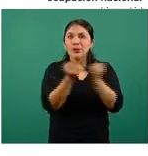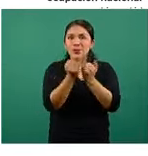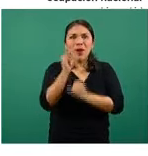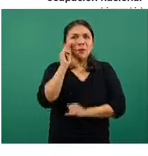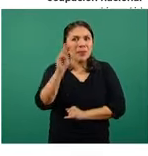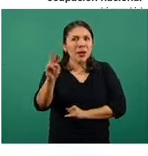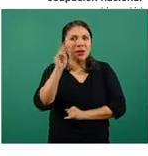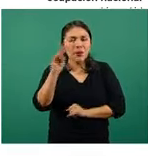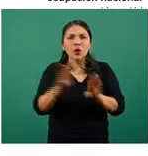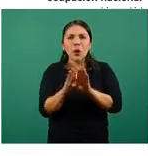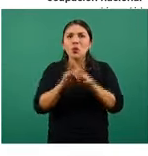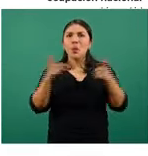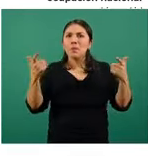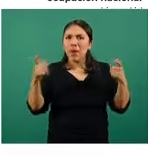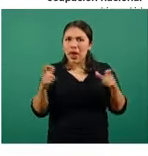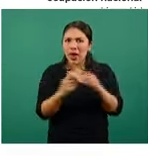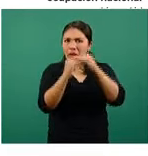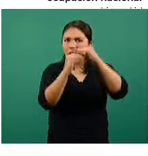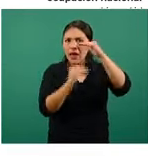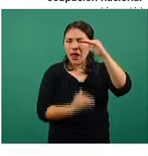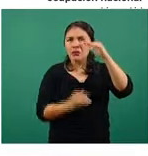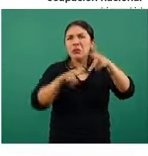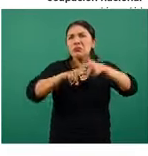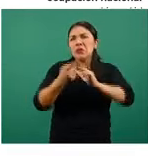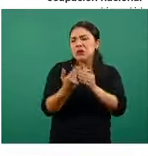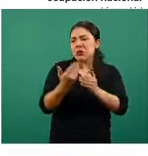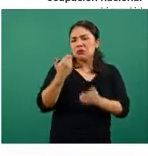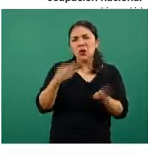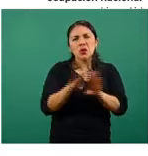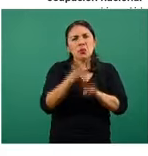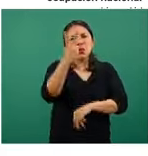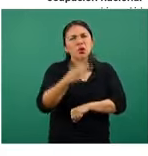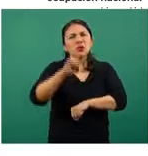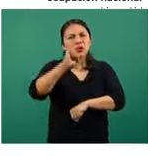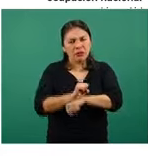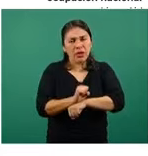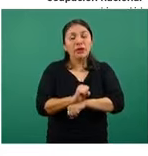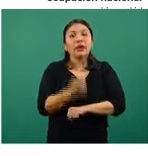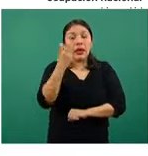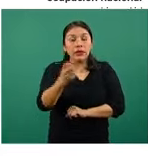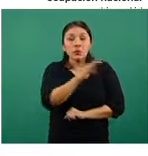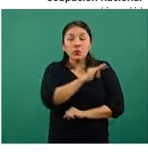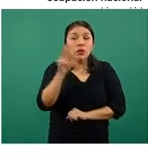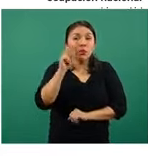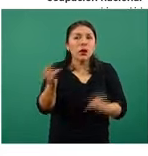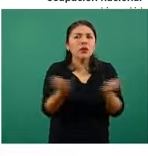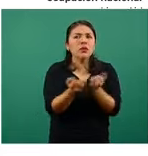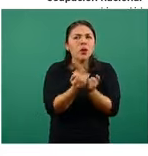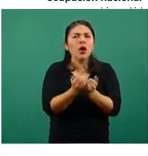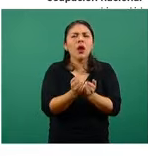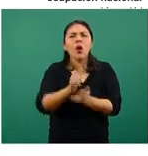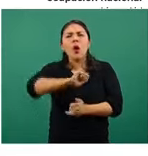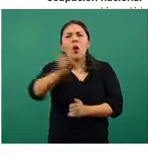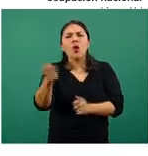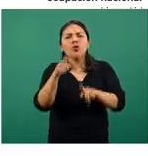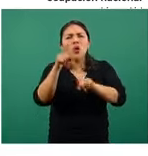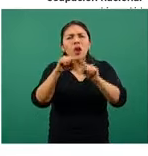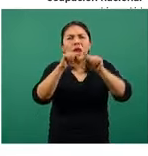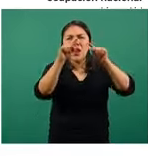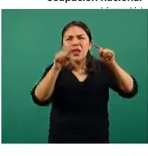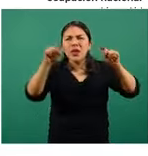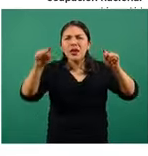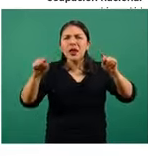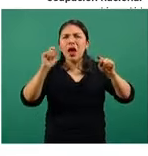visto disminuyendo desde aproximadamente hace 2 semanas, podemos ver que la línea, en este caso